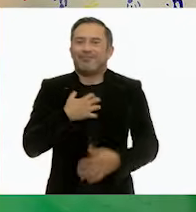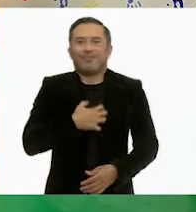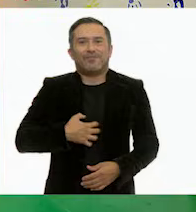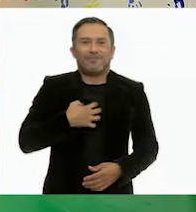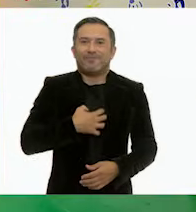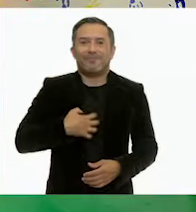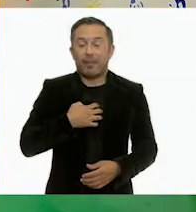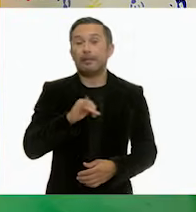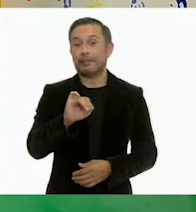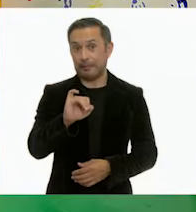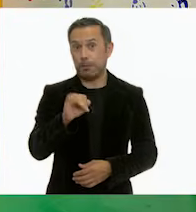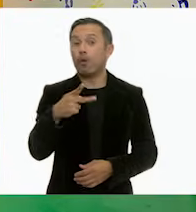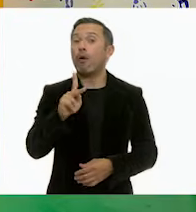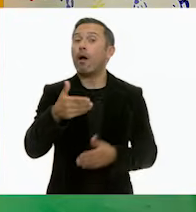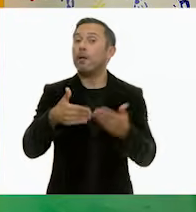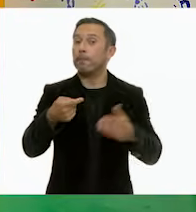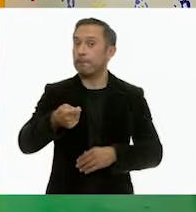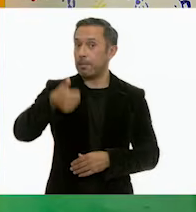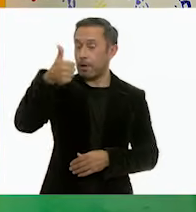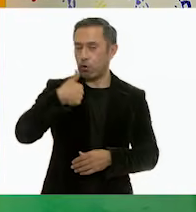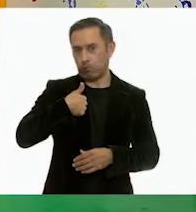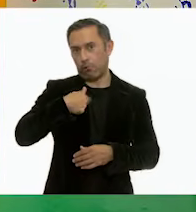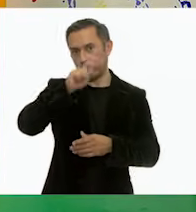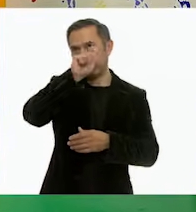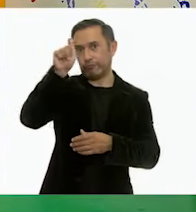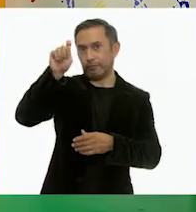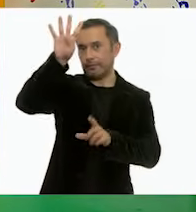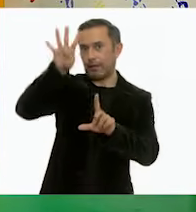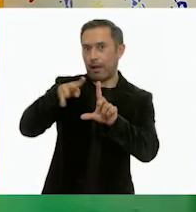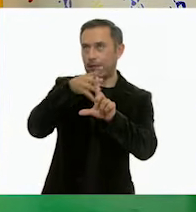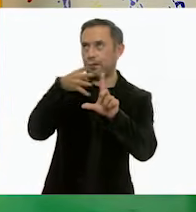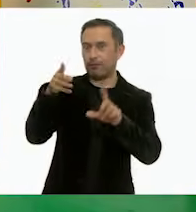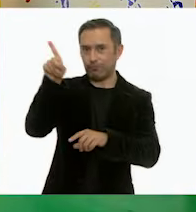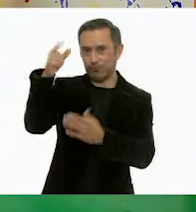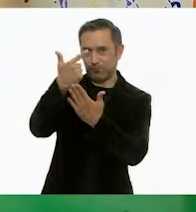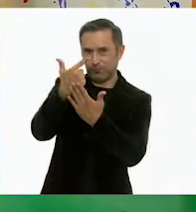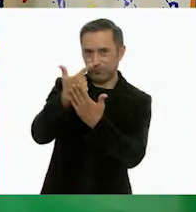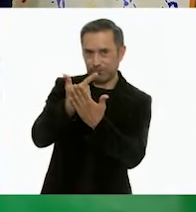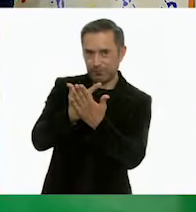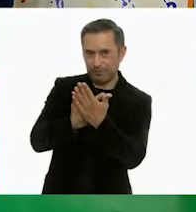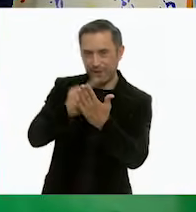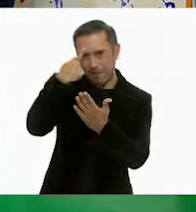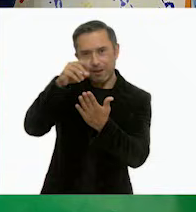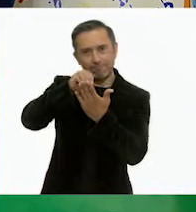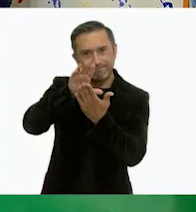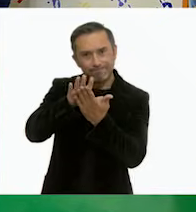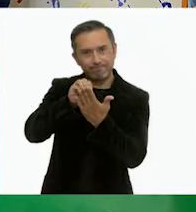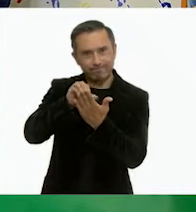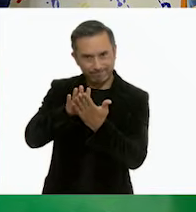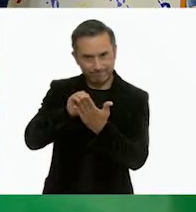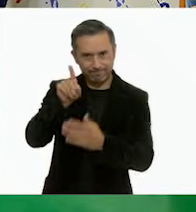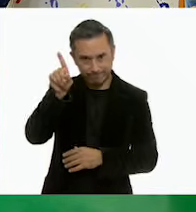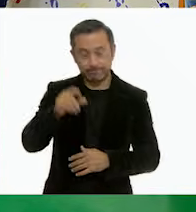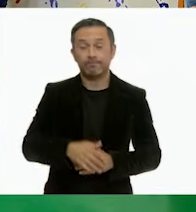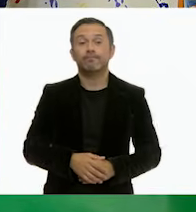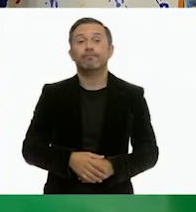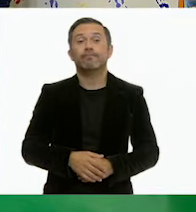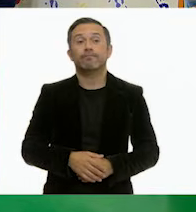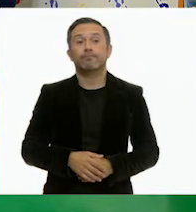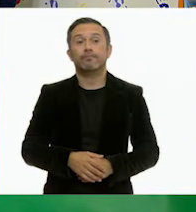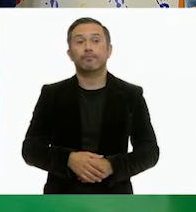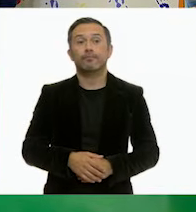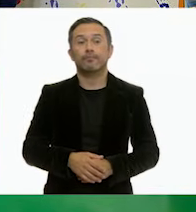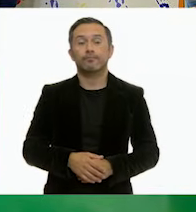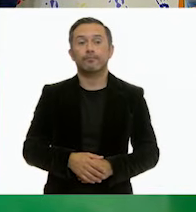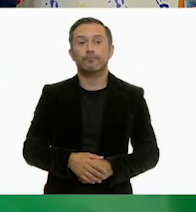pero antes voy a hacer la tabla porque si no, para registrar. Muy bien, vamos a anotar